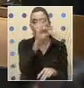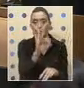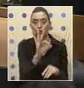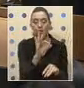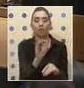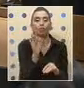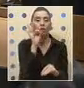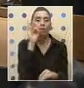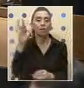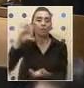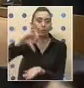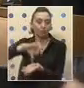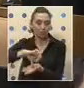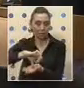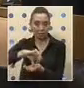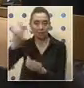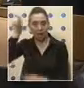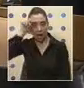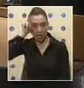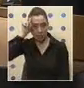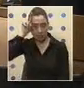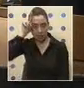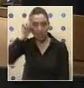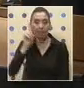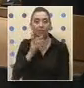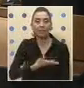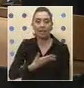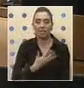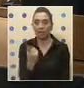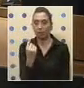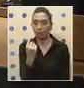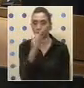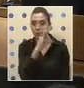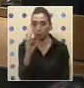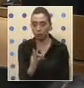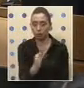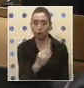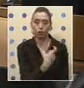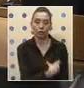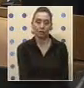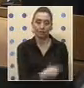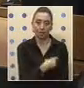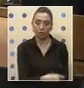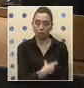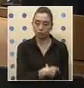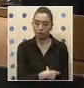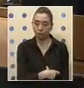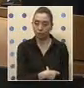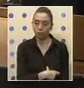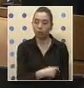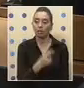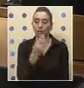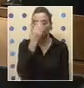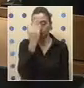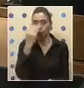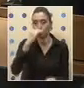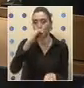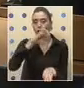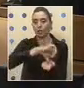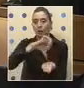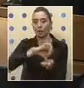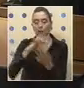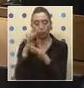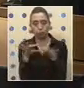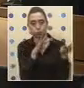riqueza del país. O en Alemania concentra el 11%. O en Estados Unidos, uno de los símbolos del capitalismo en el